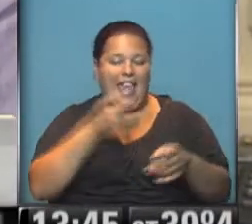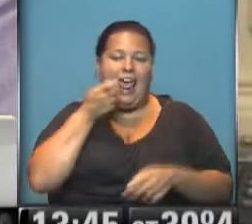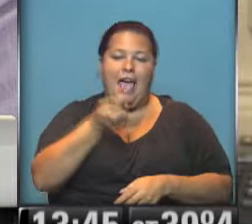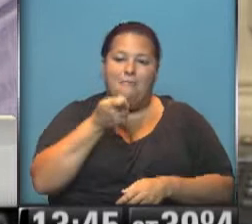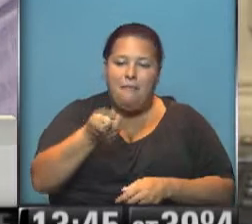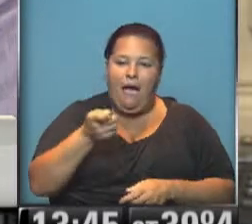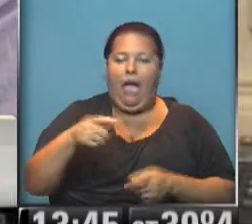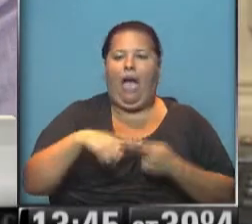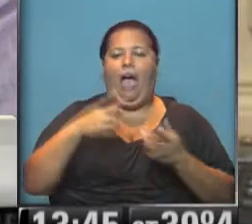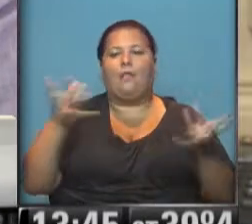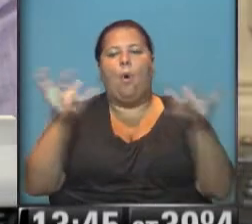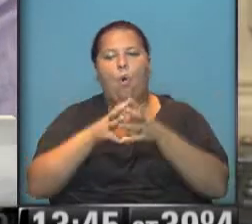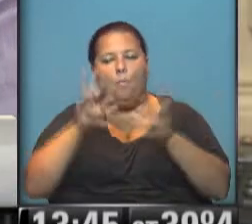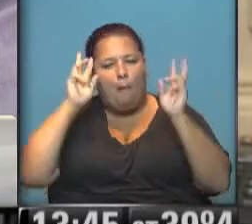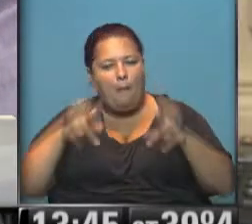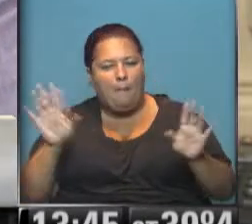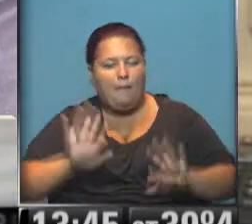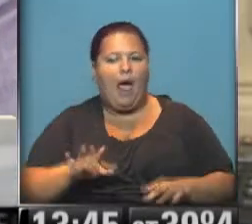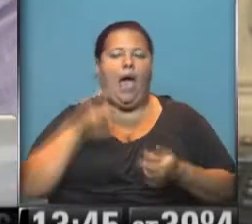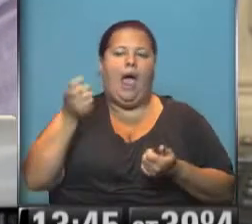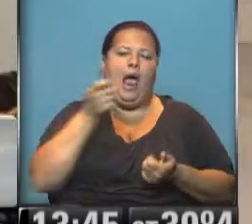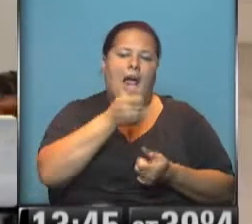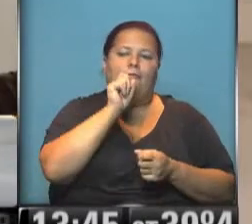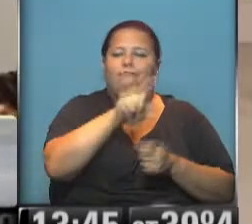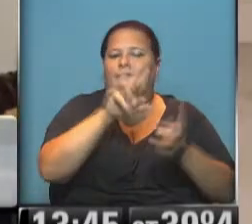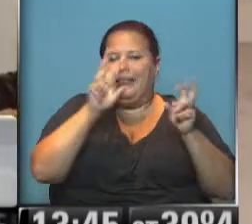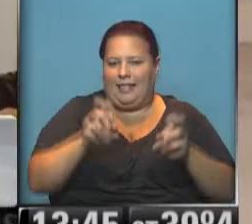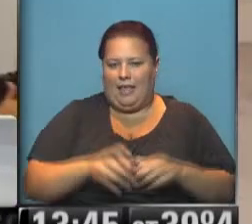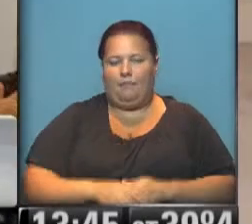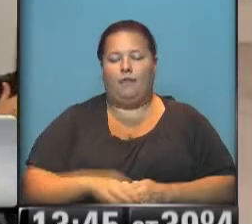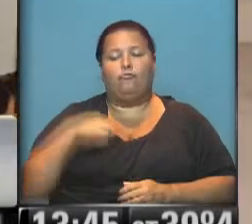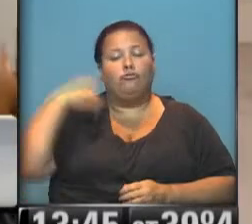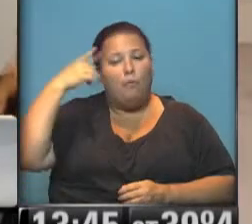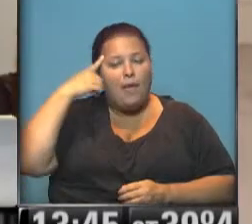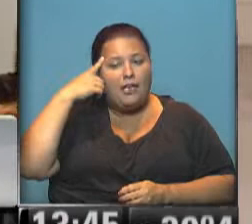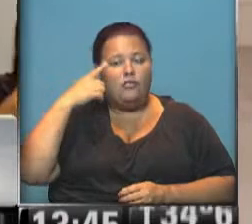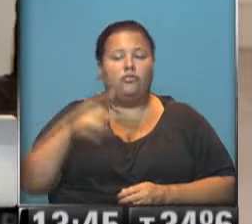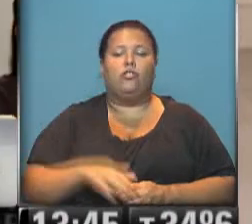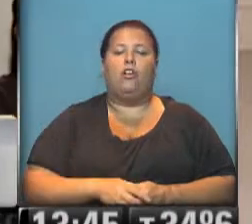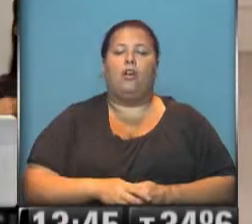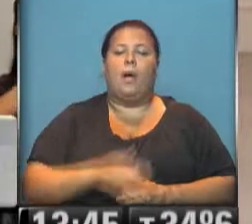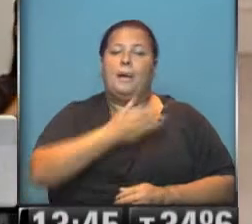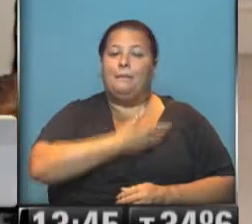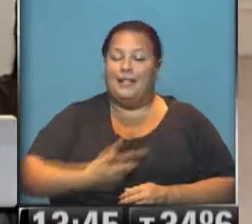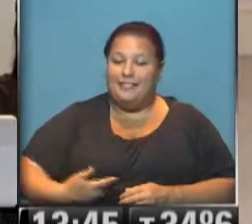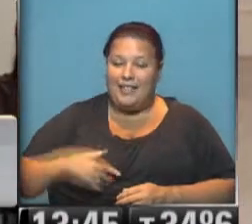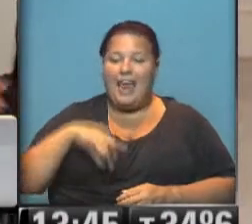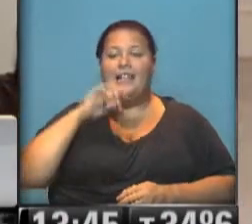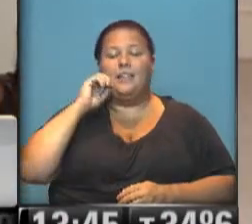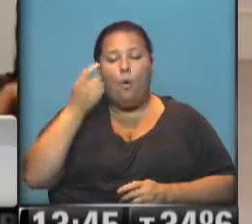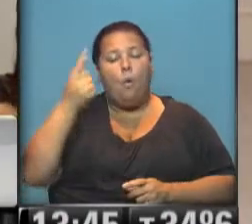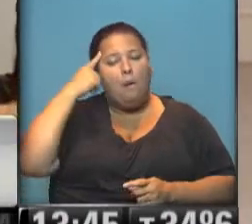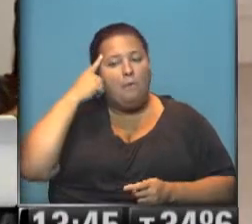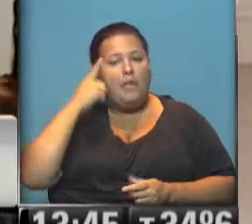crímenes organizados o de criminalidades más específicas. Creo que el golpe que ha dado la presidenta, el buen tino de